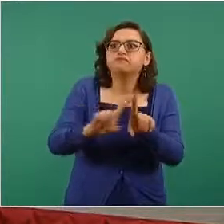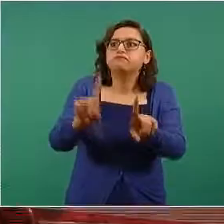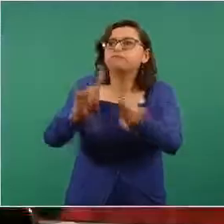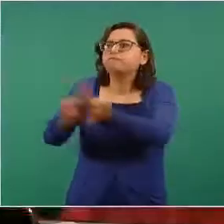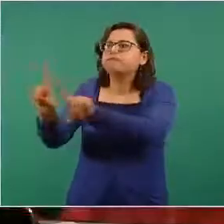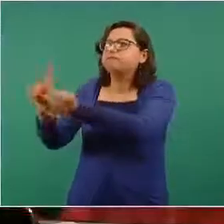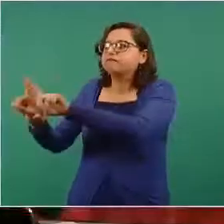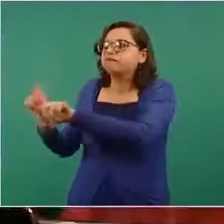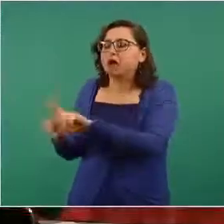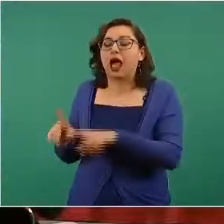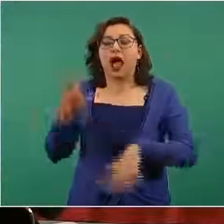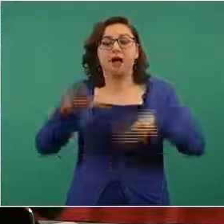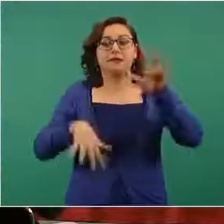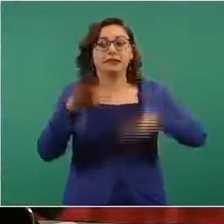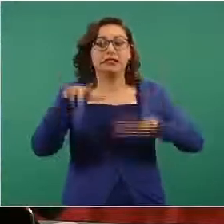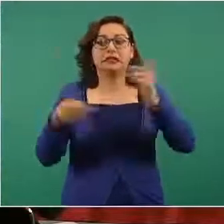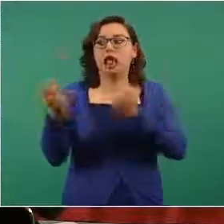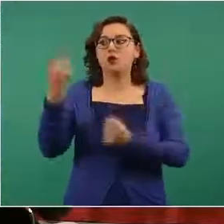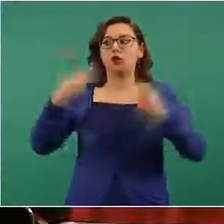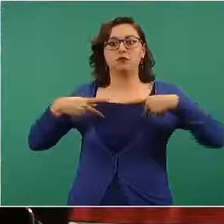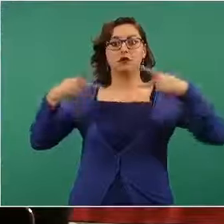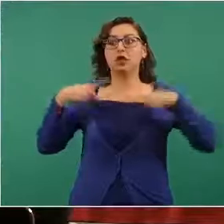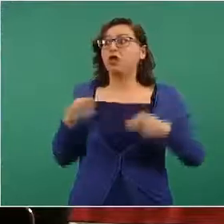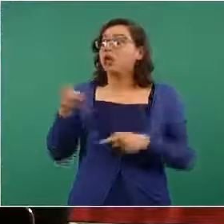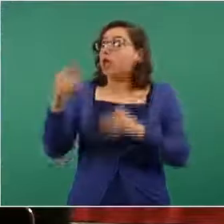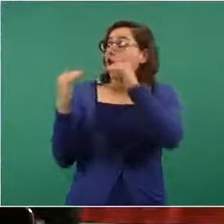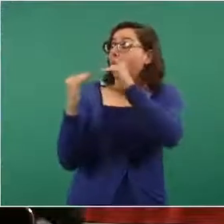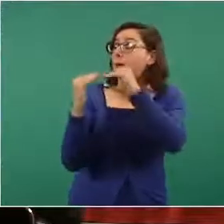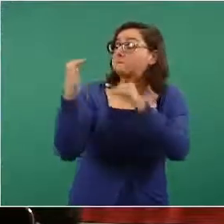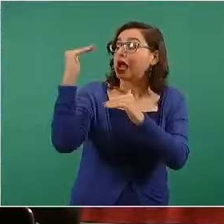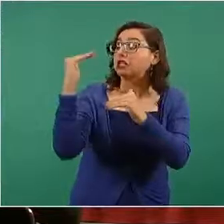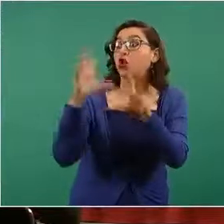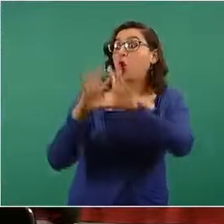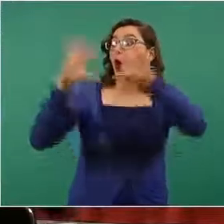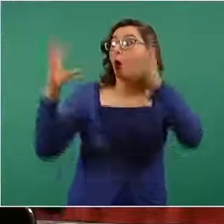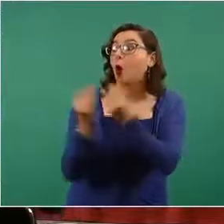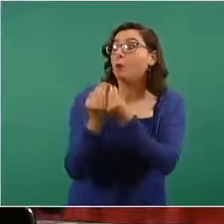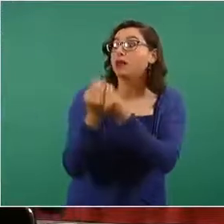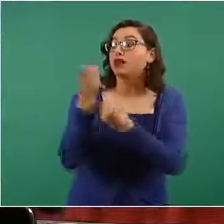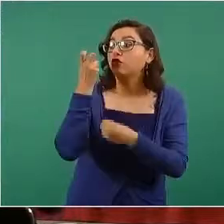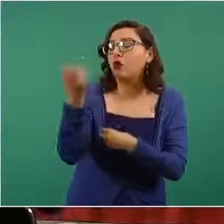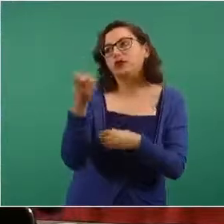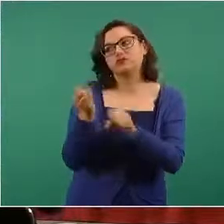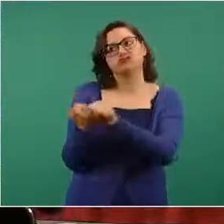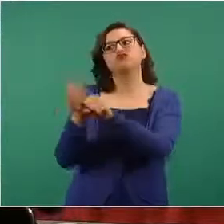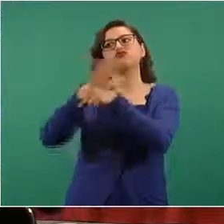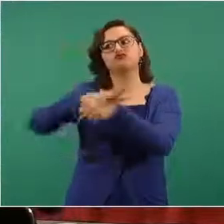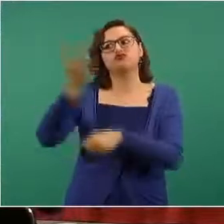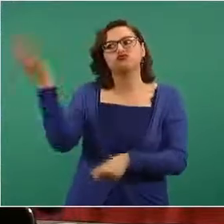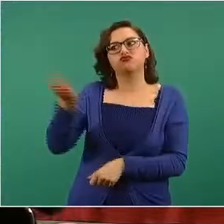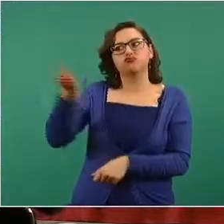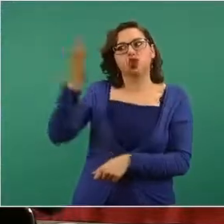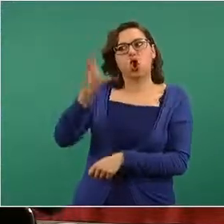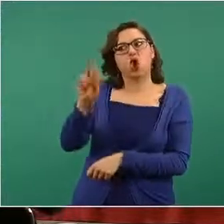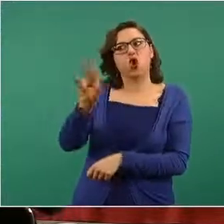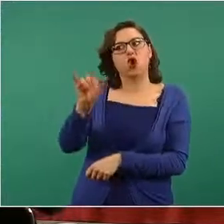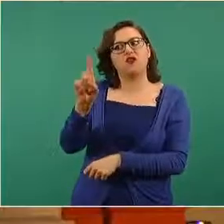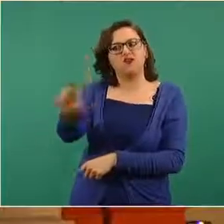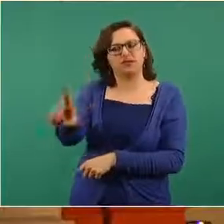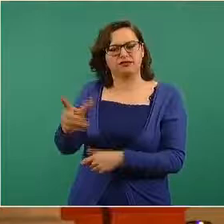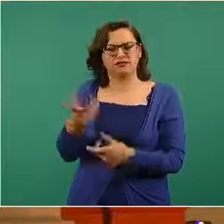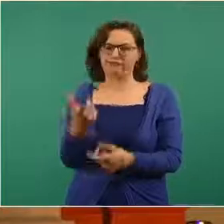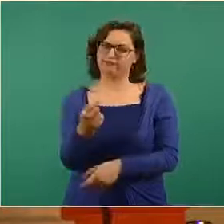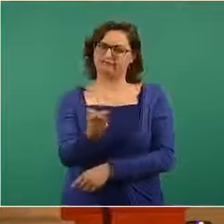en este exceso de mortalidad como si fuera el número oficial o real de las que están confirmadas